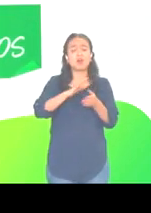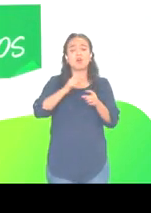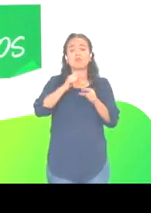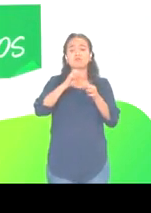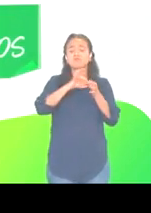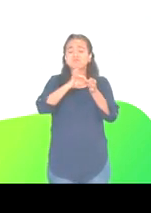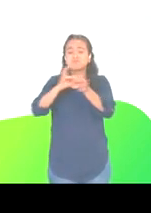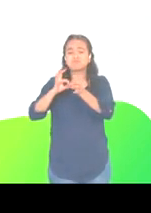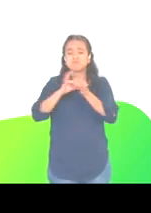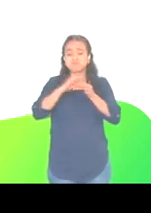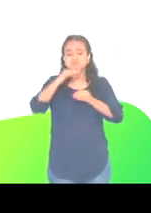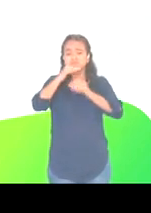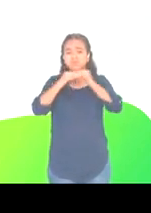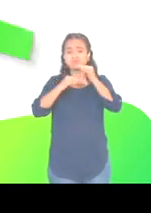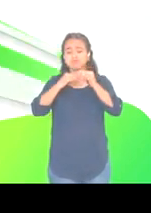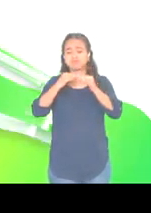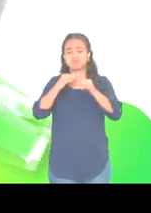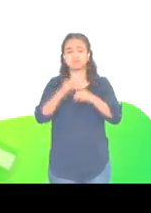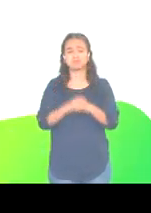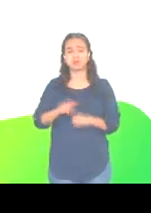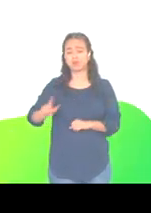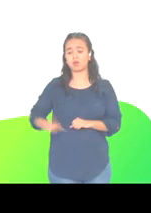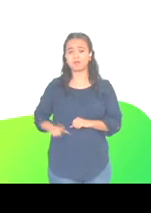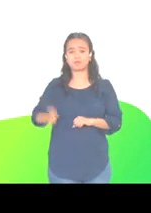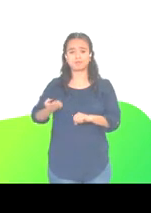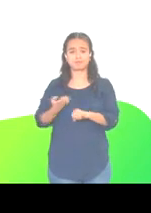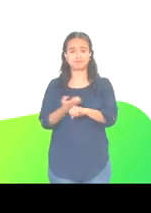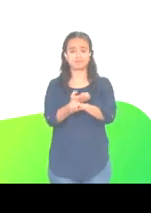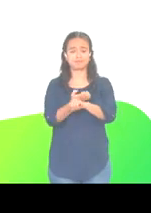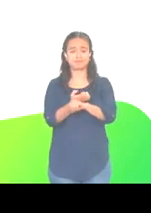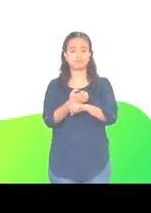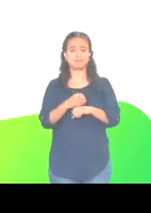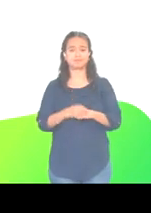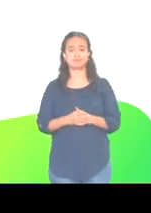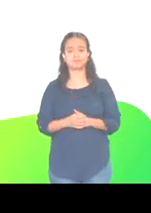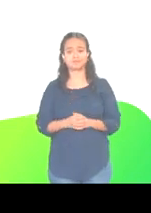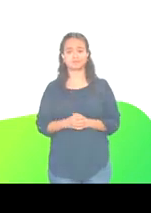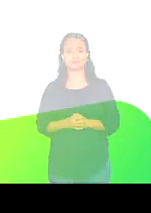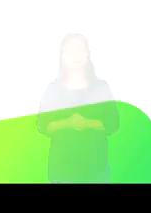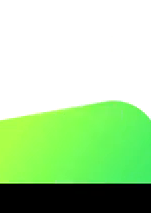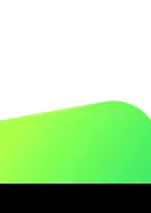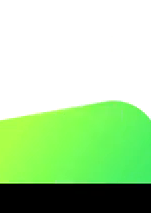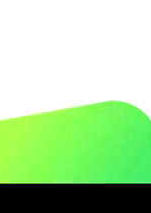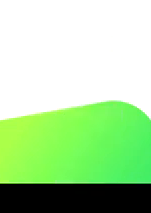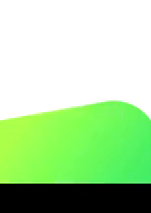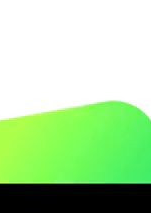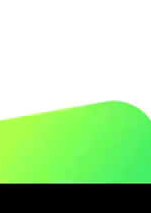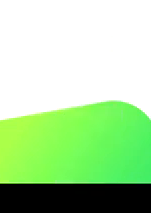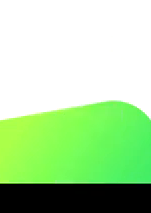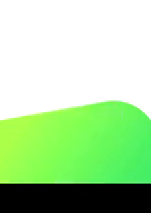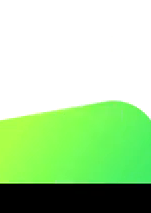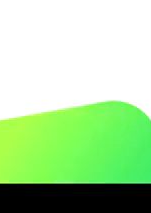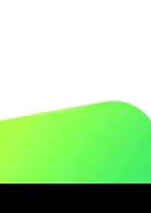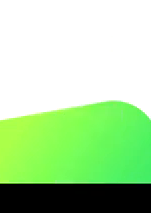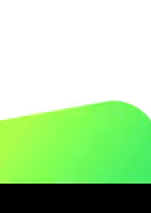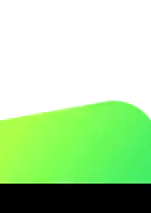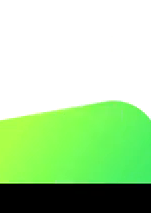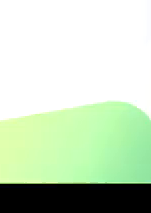hemos construido juntos. Prosperemos juntos. Gobierno del Estado.